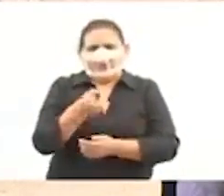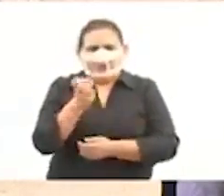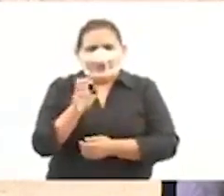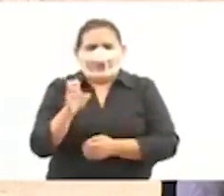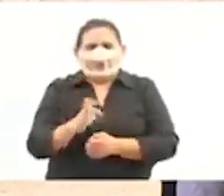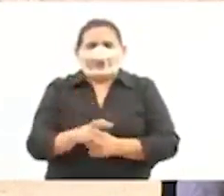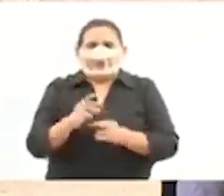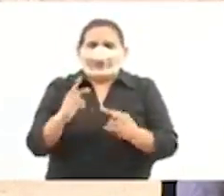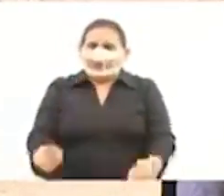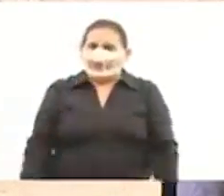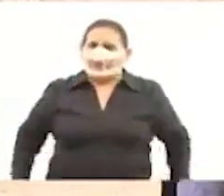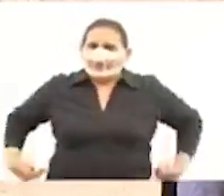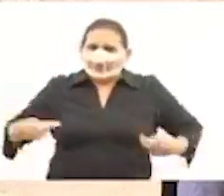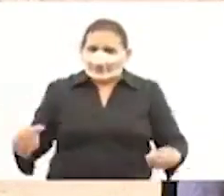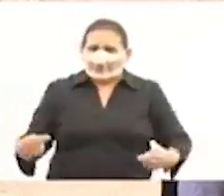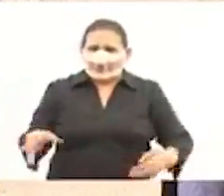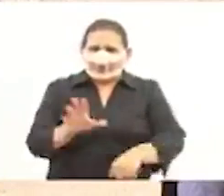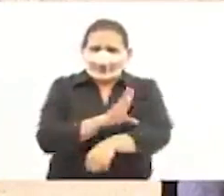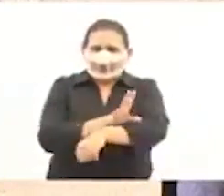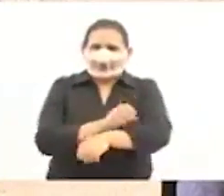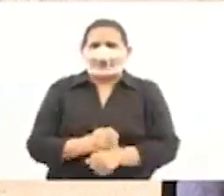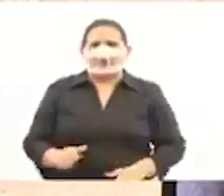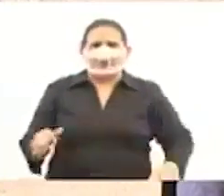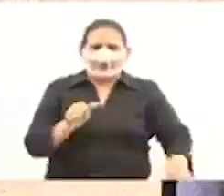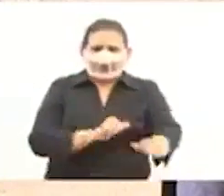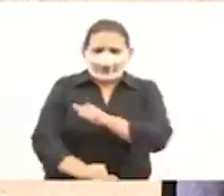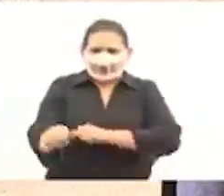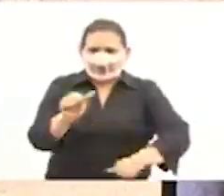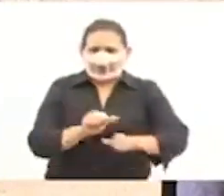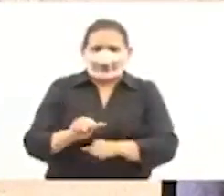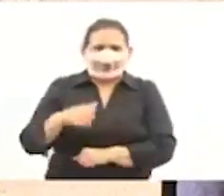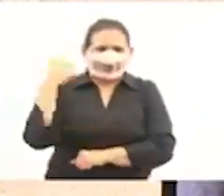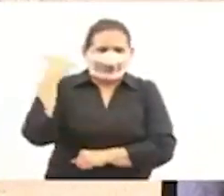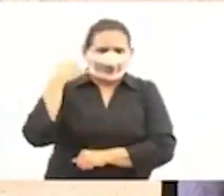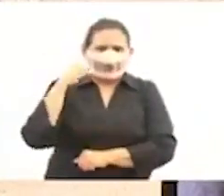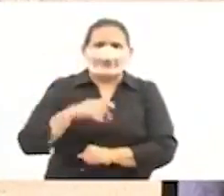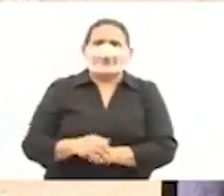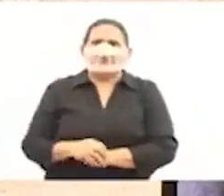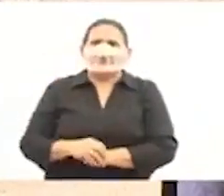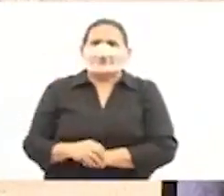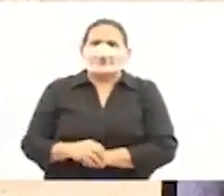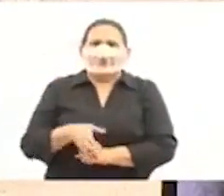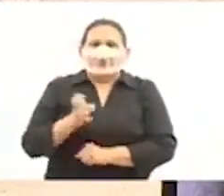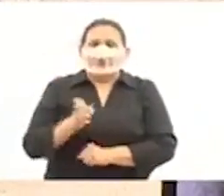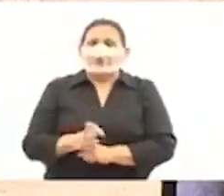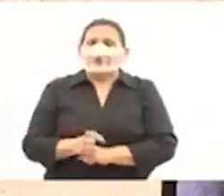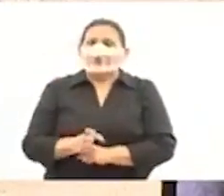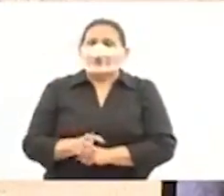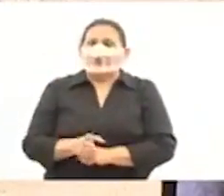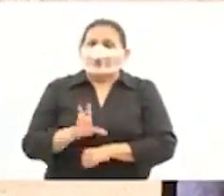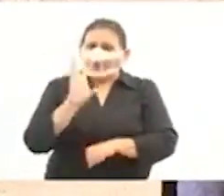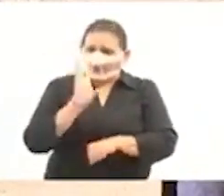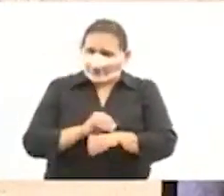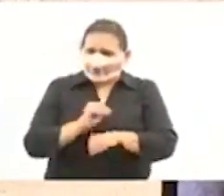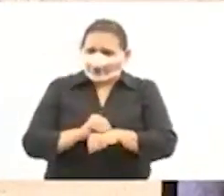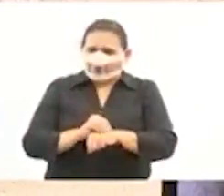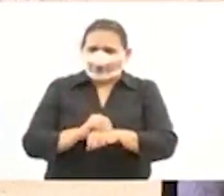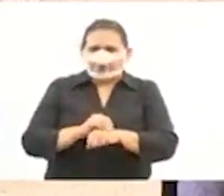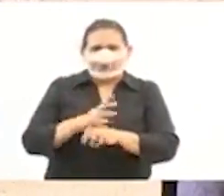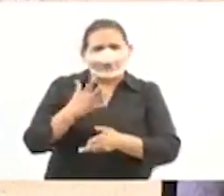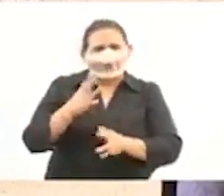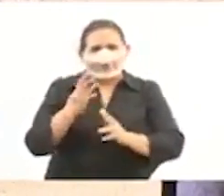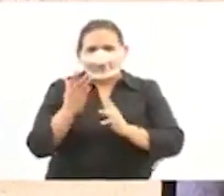es lo que está representando las energías renovables aquí en yucatán esto sin duda contribuirá a que en un mediano plazo